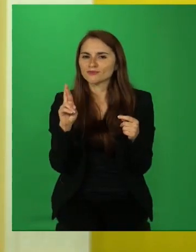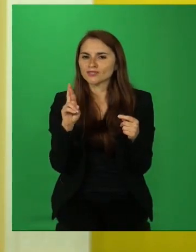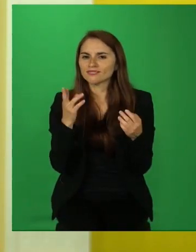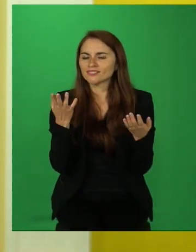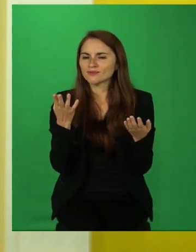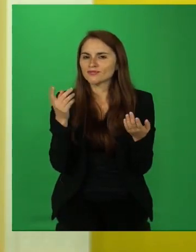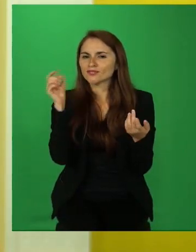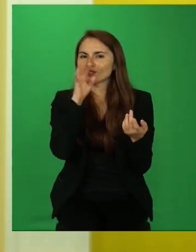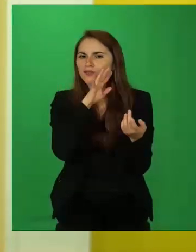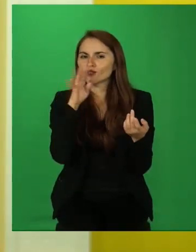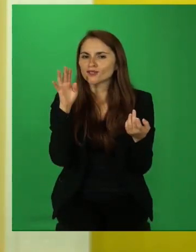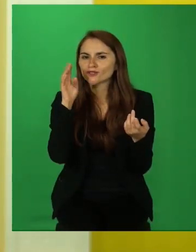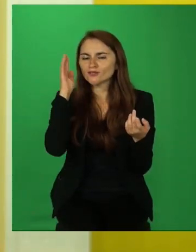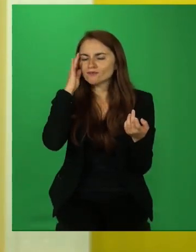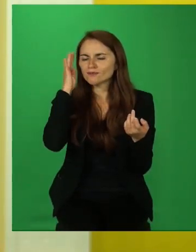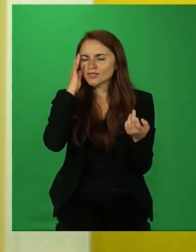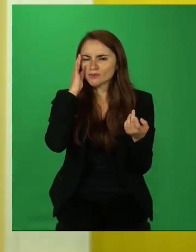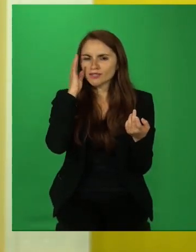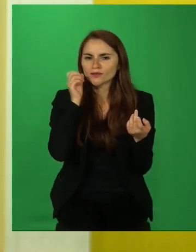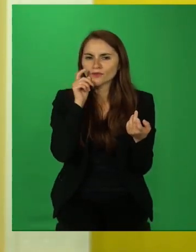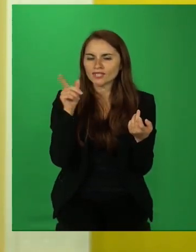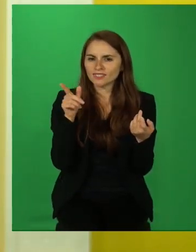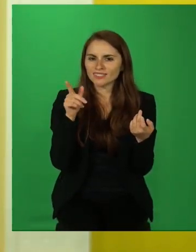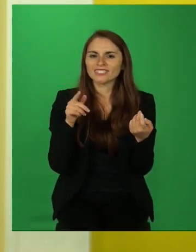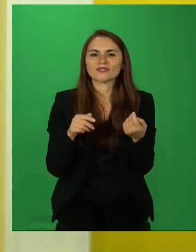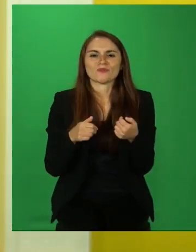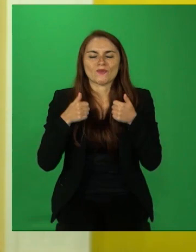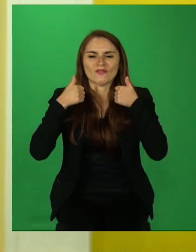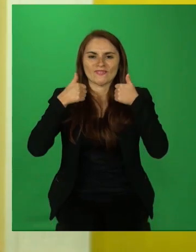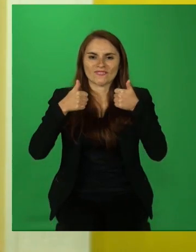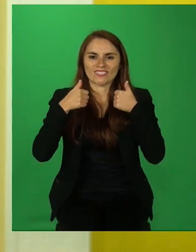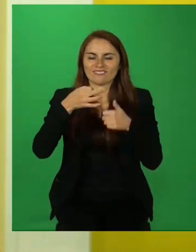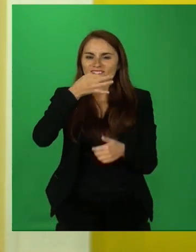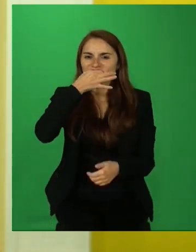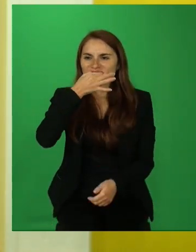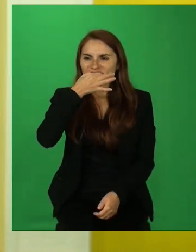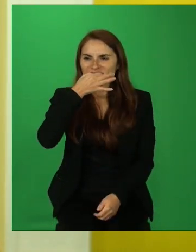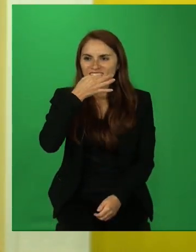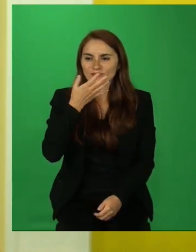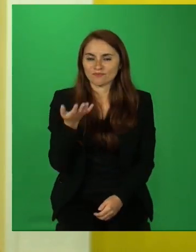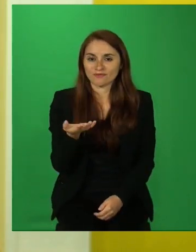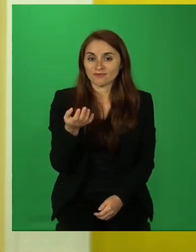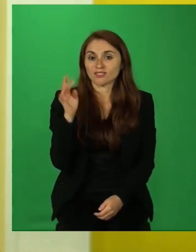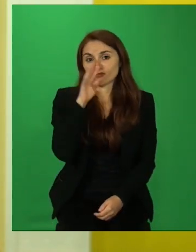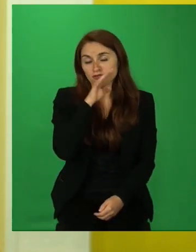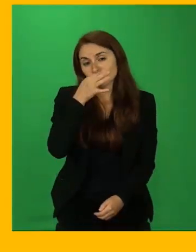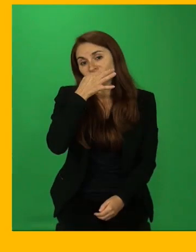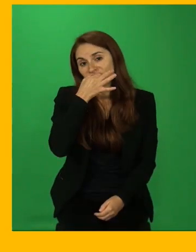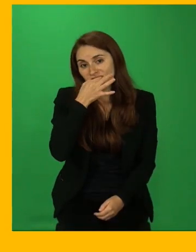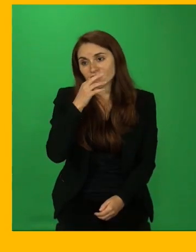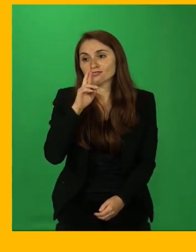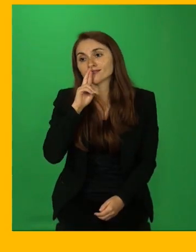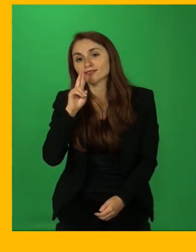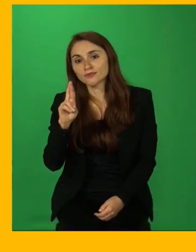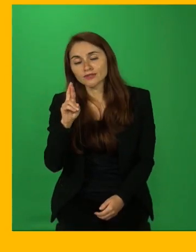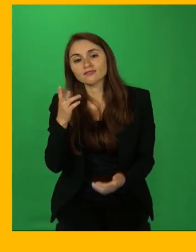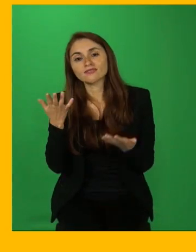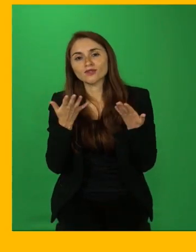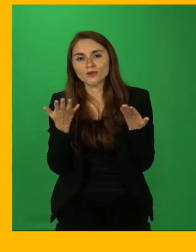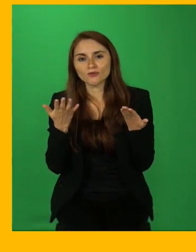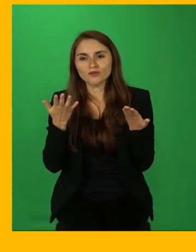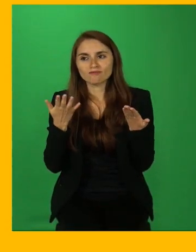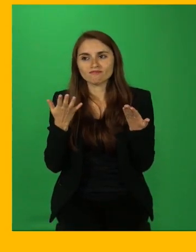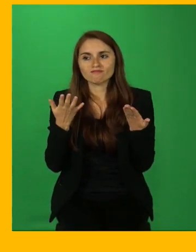tiene que venir a tu memoria en este caso perfecto la verde y si es la verde nuestro resultado como va a ser